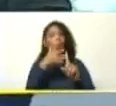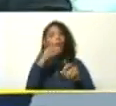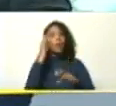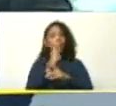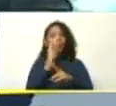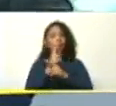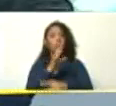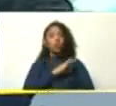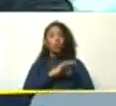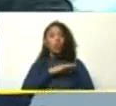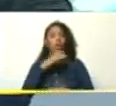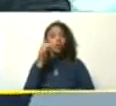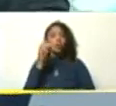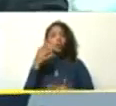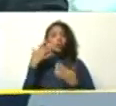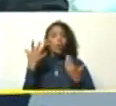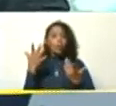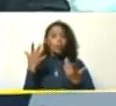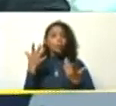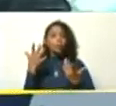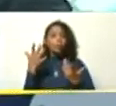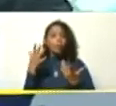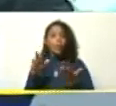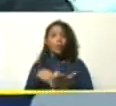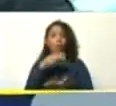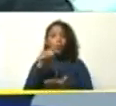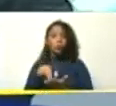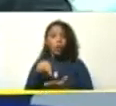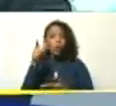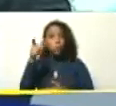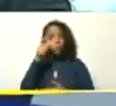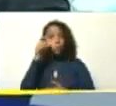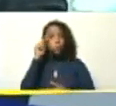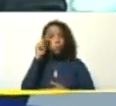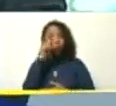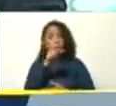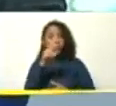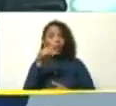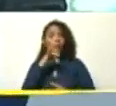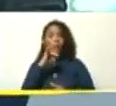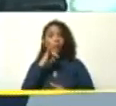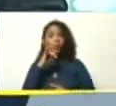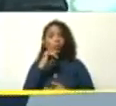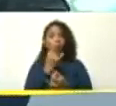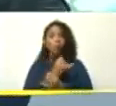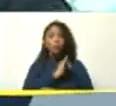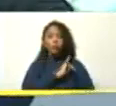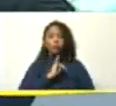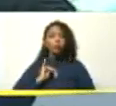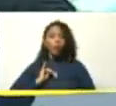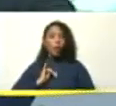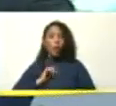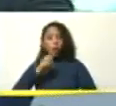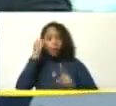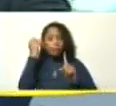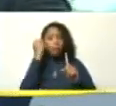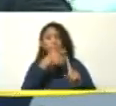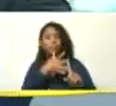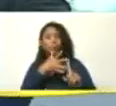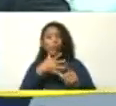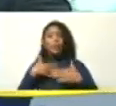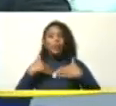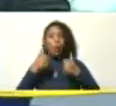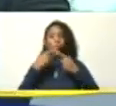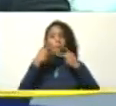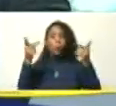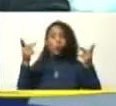las soberanías nacionales, en la seguridad desde el punto de vista de los datos individuales, en el impacto en la salud pública y